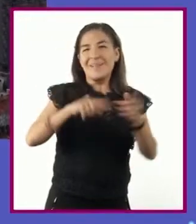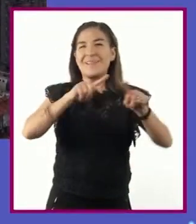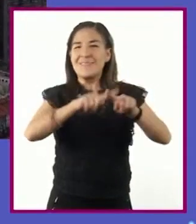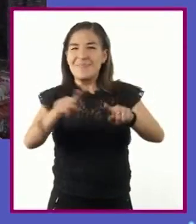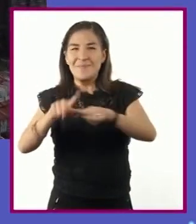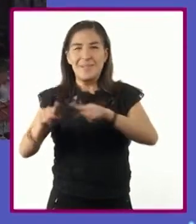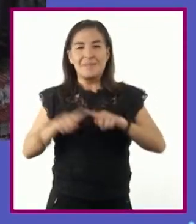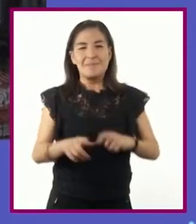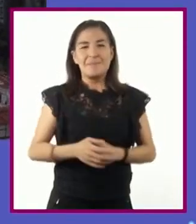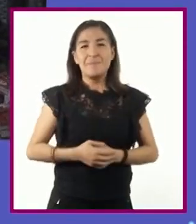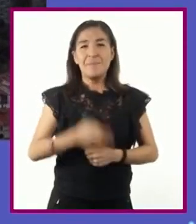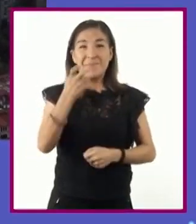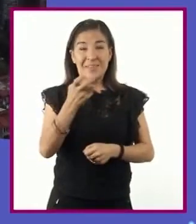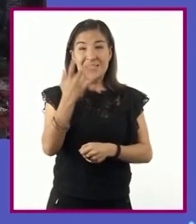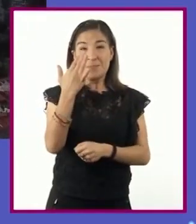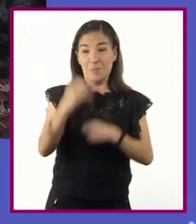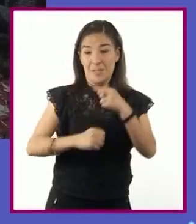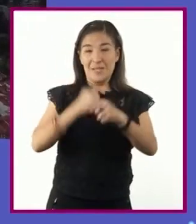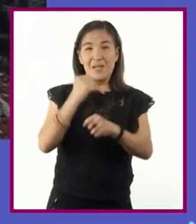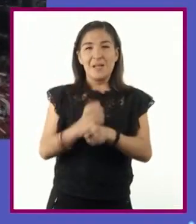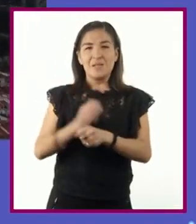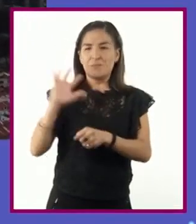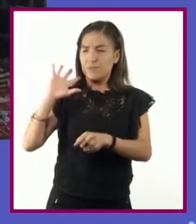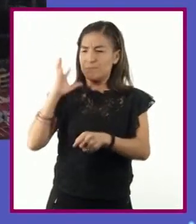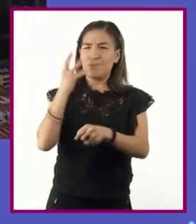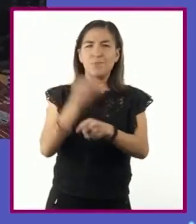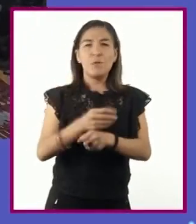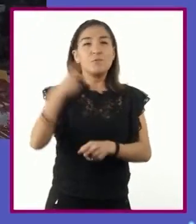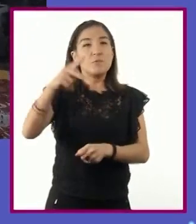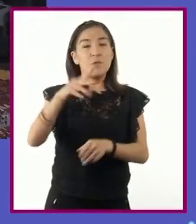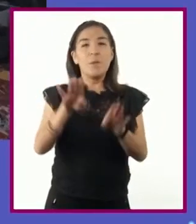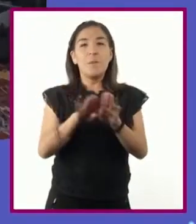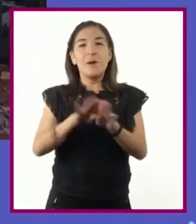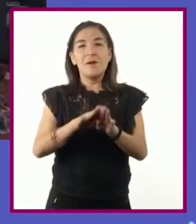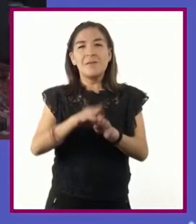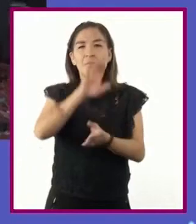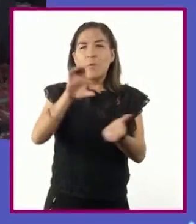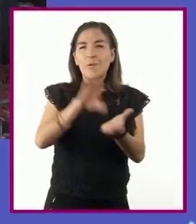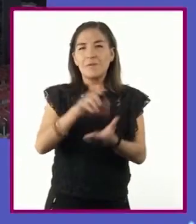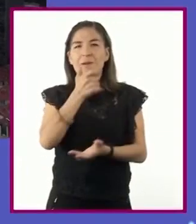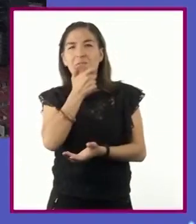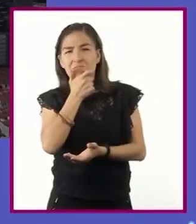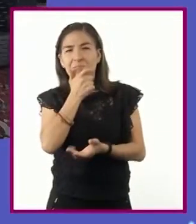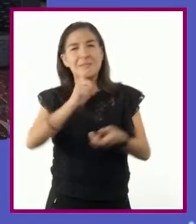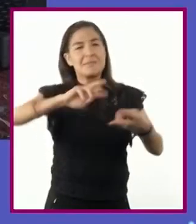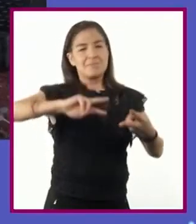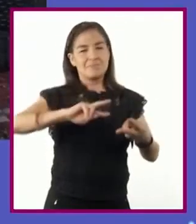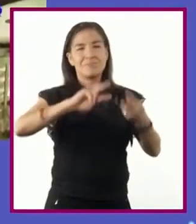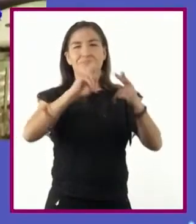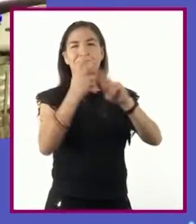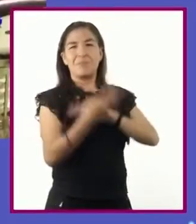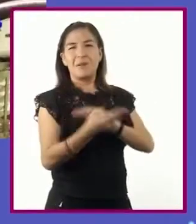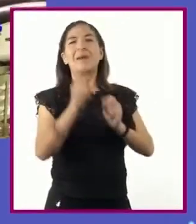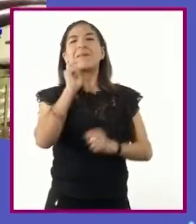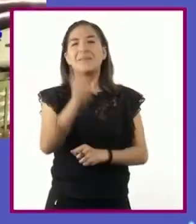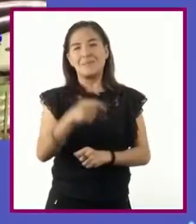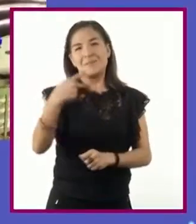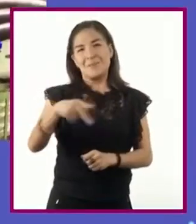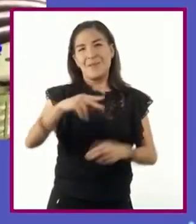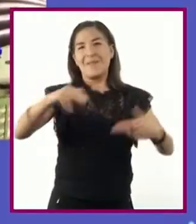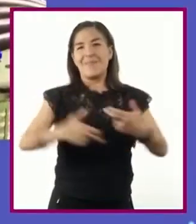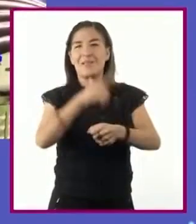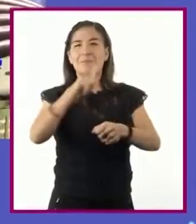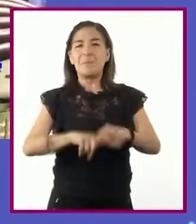En solo 50 años, pasó de ser una colonia inglesa a convertirse en una de las naciones más prósperas del